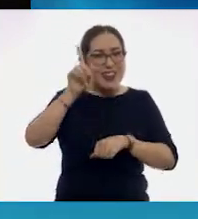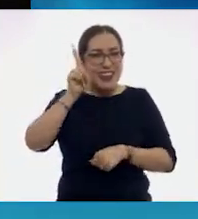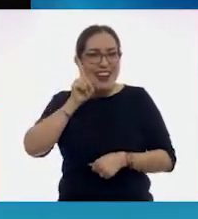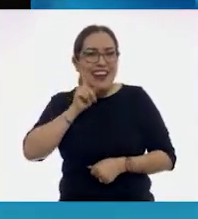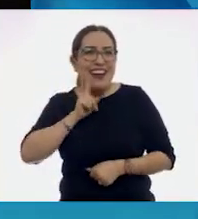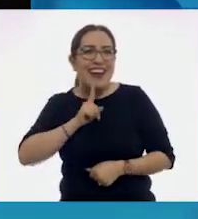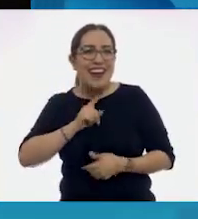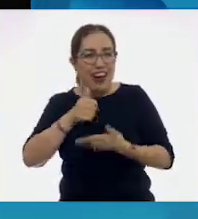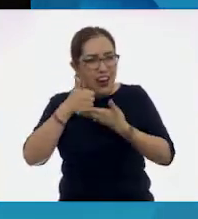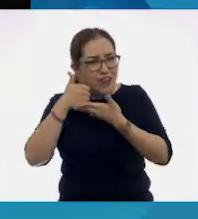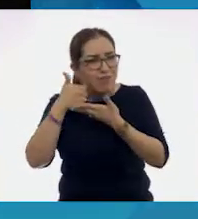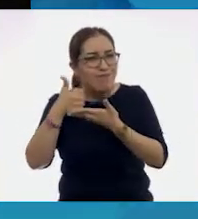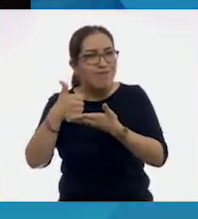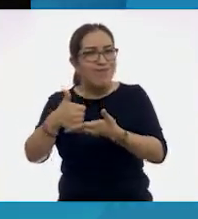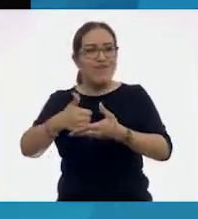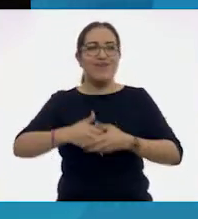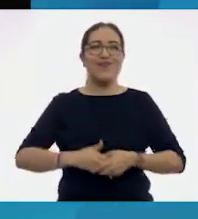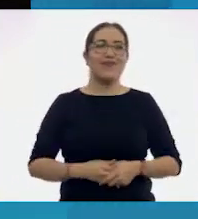matorral.